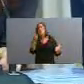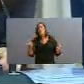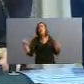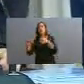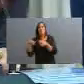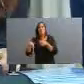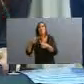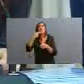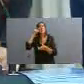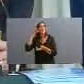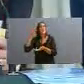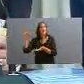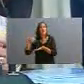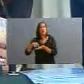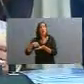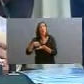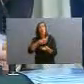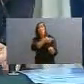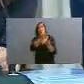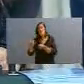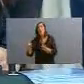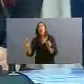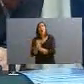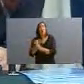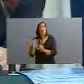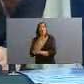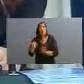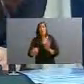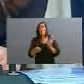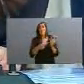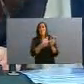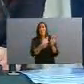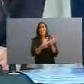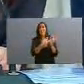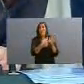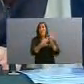aquí, lo vuelven a aprobar y queda convertido en esta ley, la